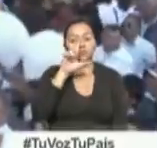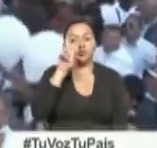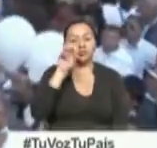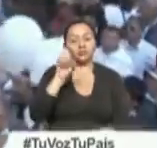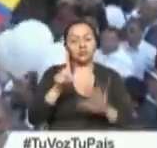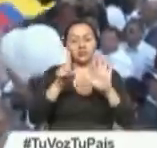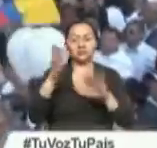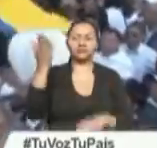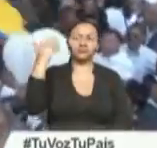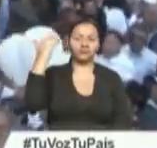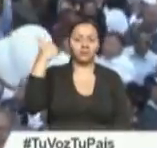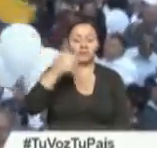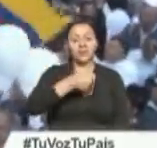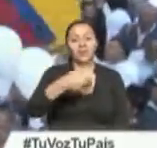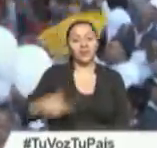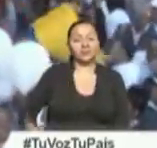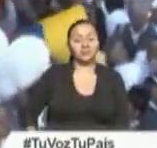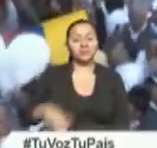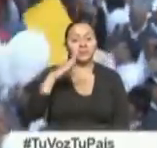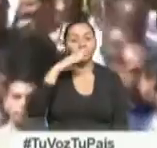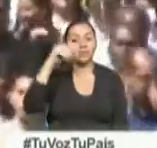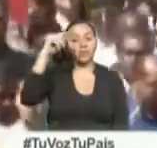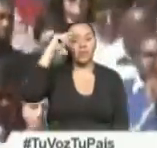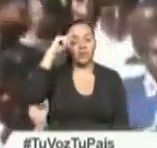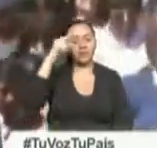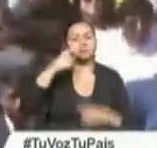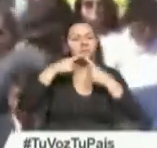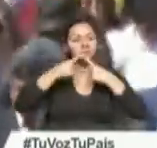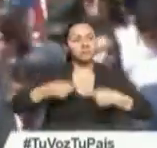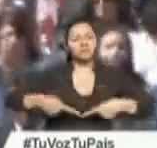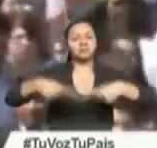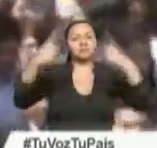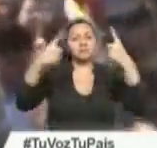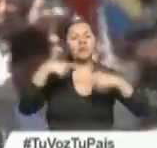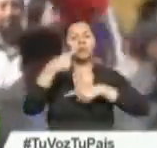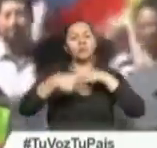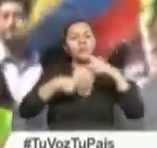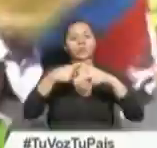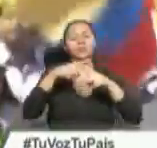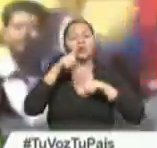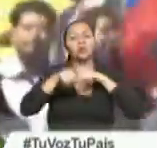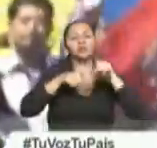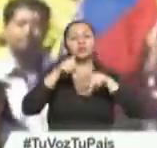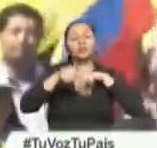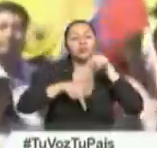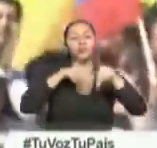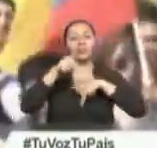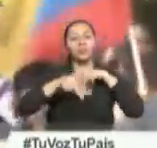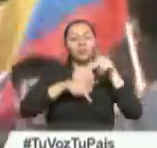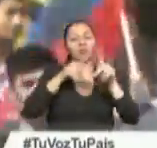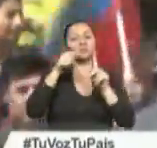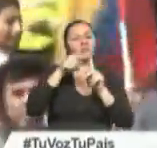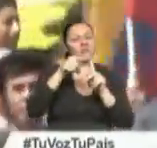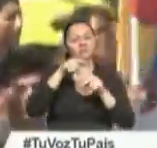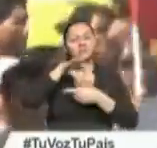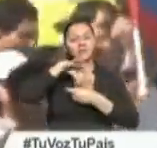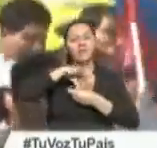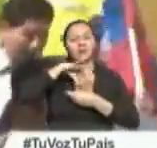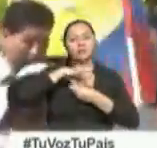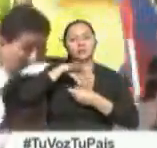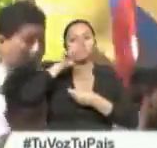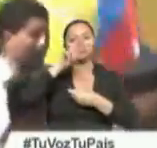2016, el presidente de la República, Rafael Correa, anunció la realización de una consulta popular para las elecciones